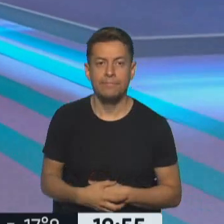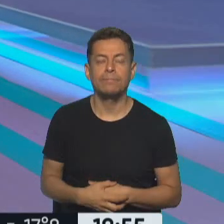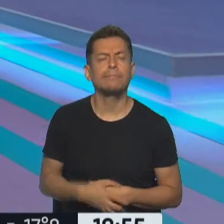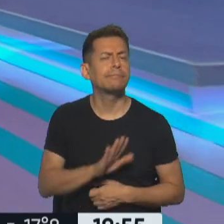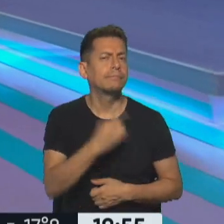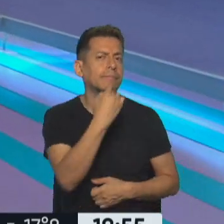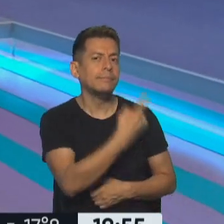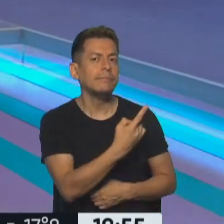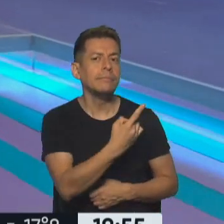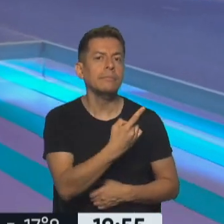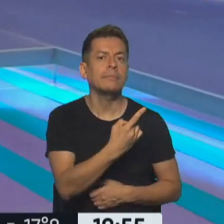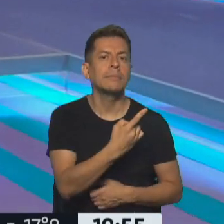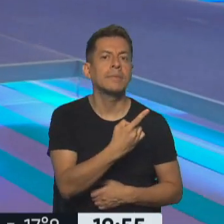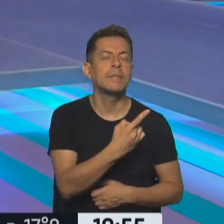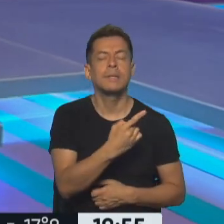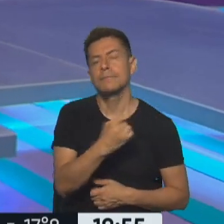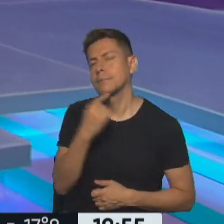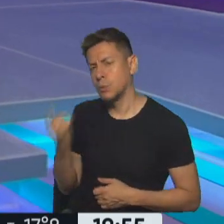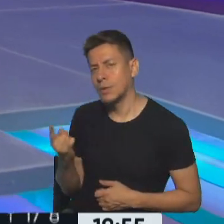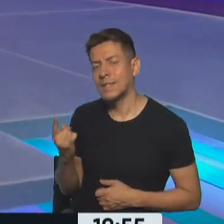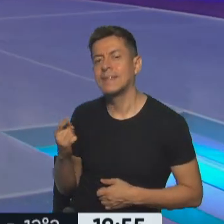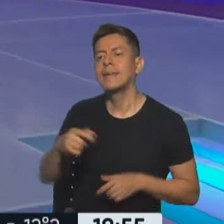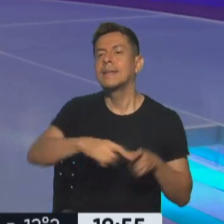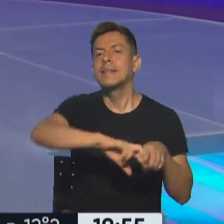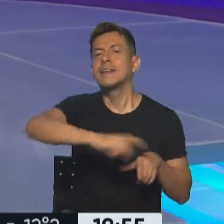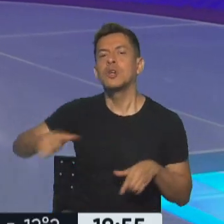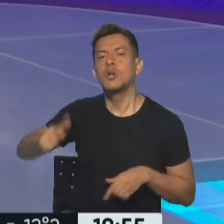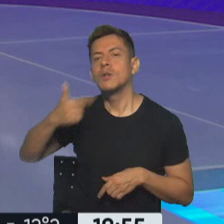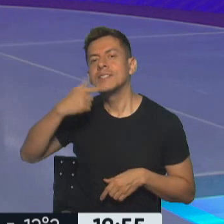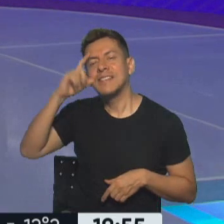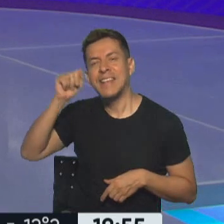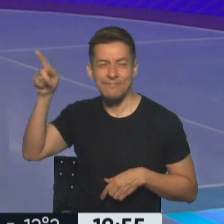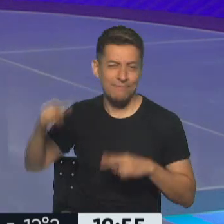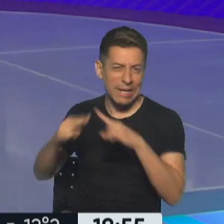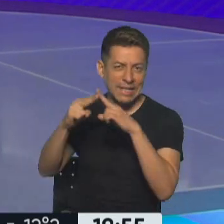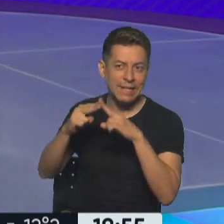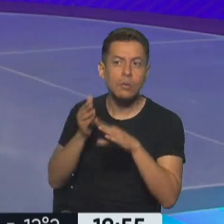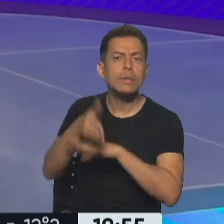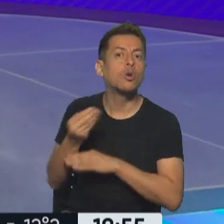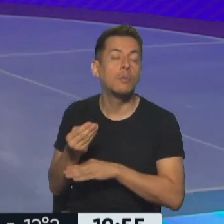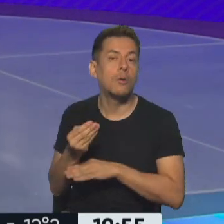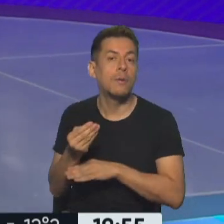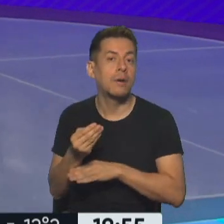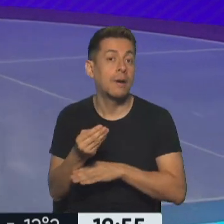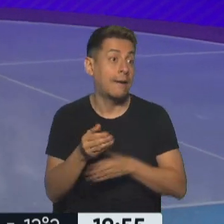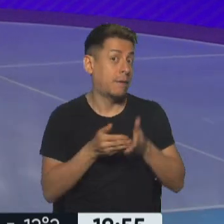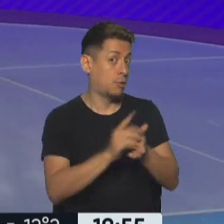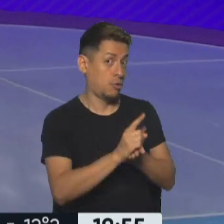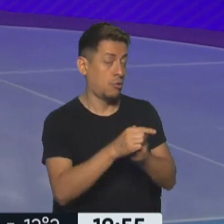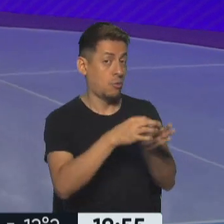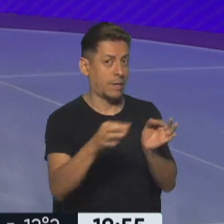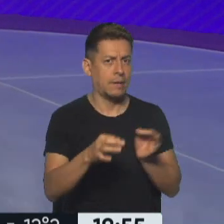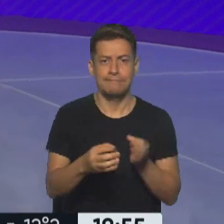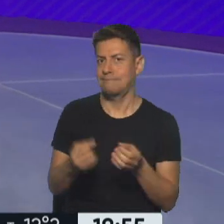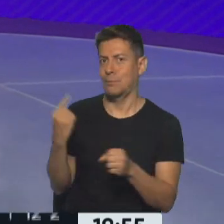Pablo, una pregunta. ¿Cómo estás para cruzar el río Sena? Depende, no en barco. Depende de qué manera, ¿eh? En una cuerda. Imposible, ya te digo que no, y casi es un